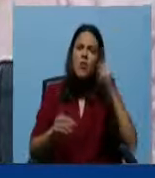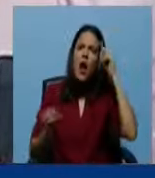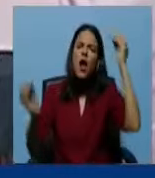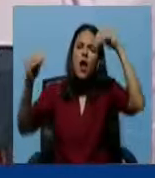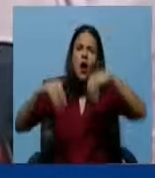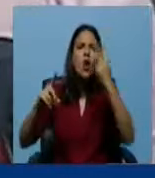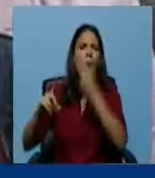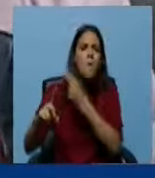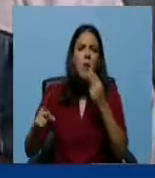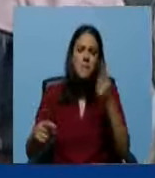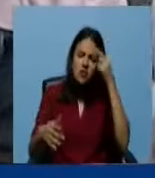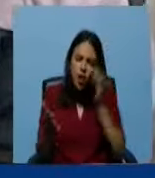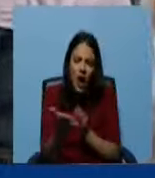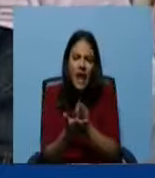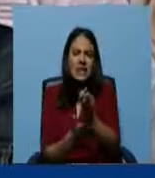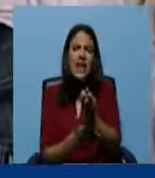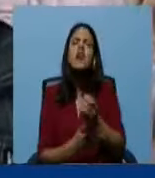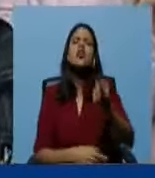de perseverancia